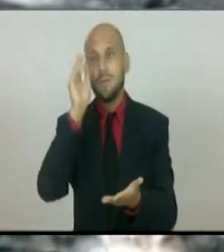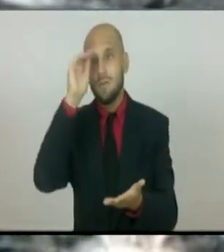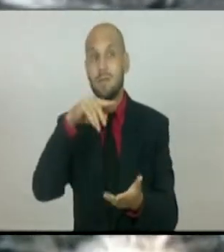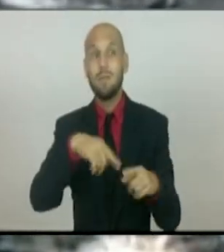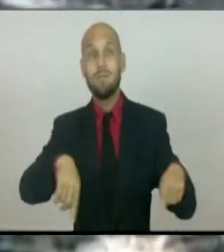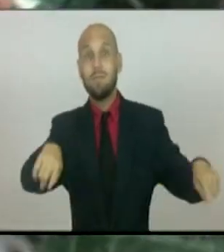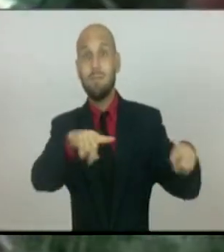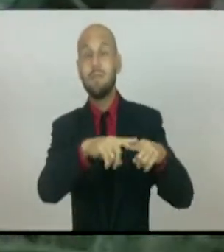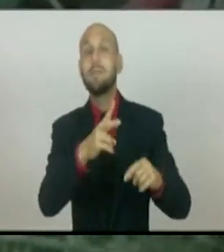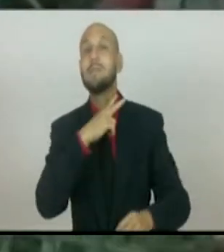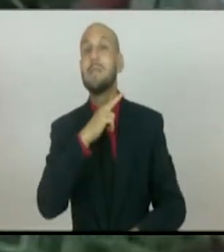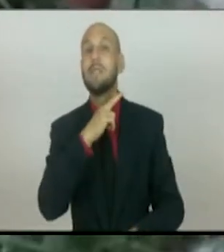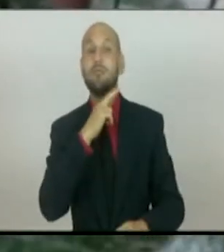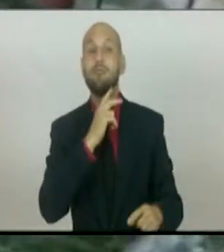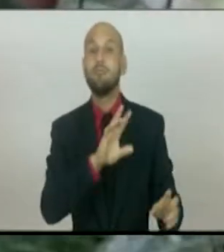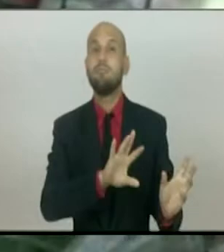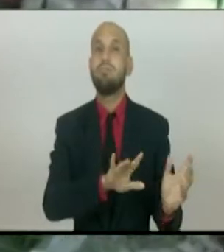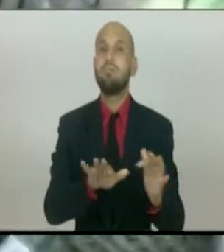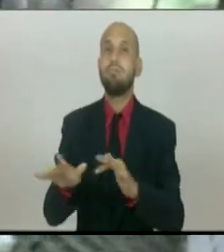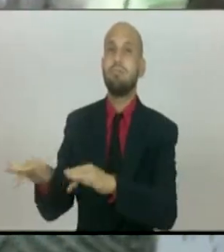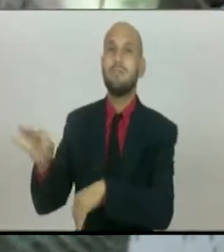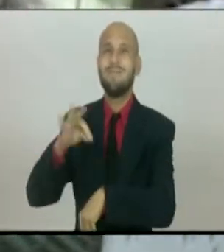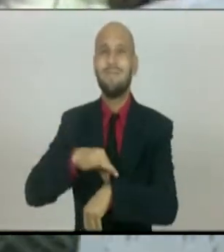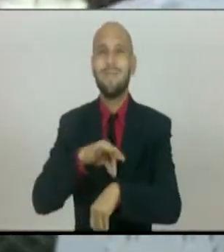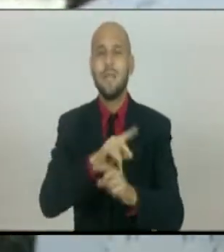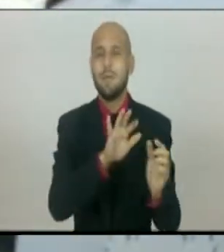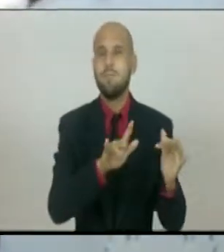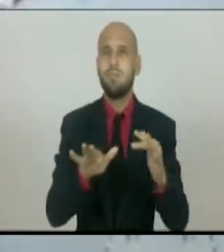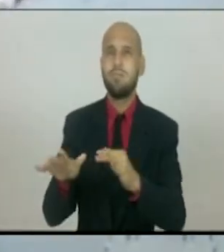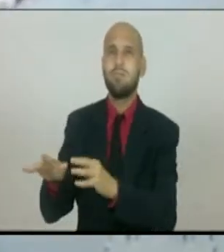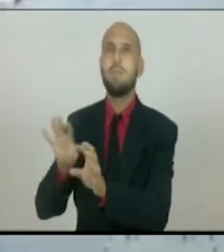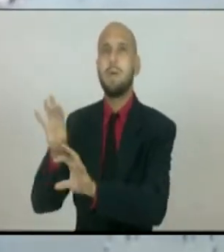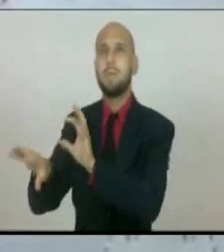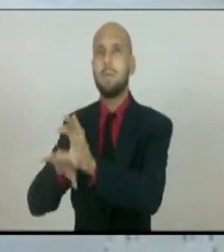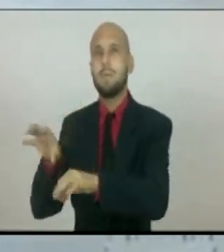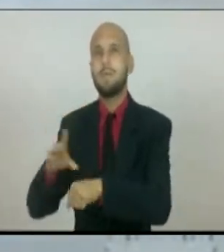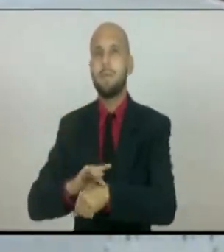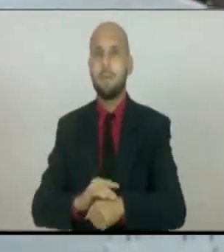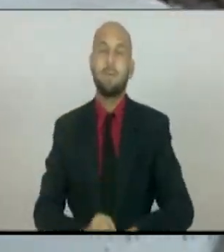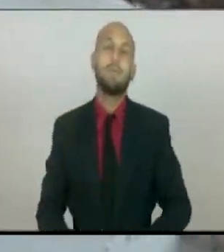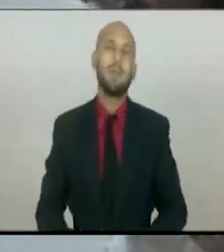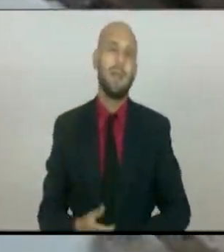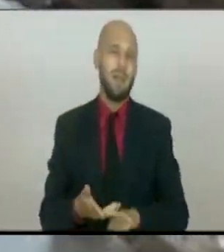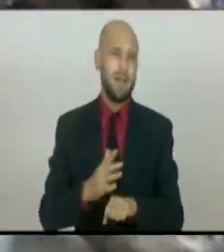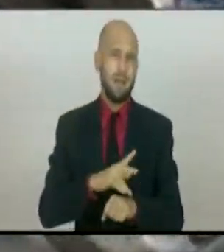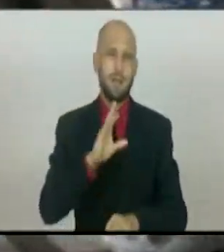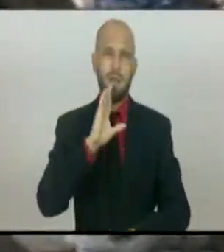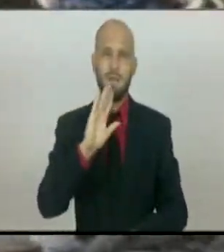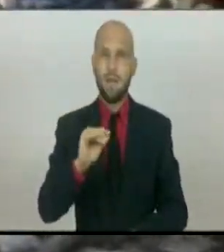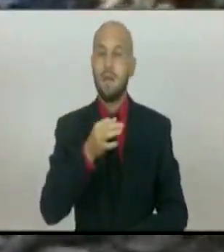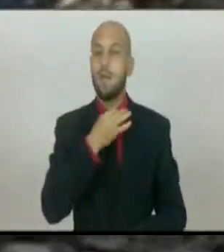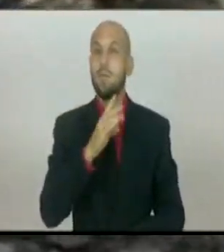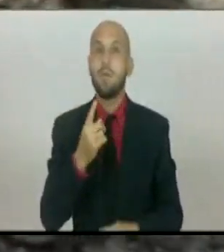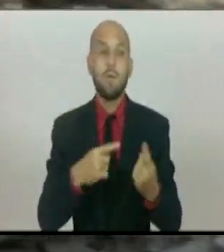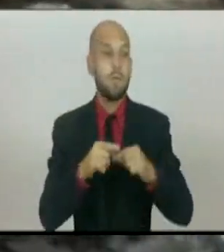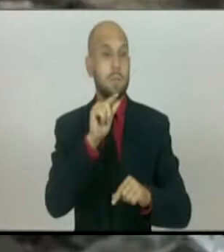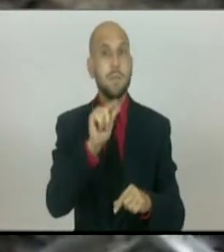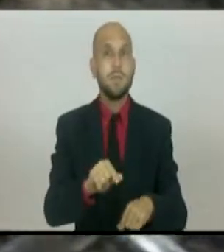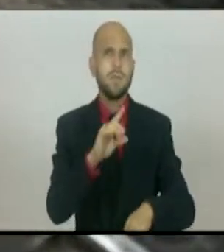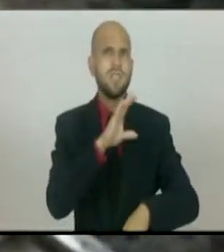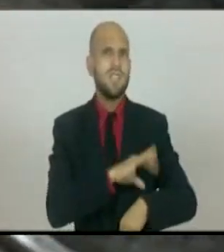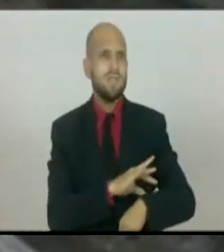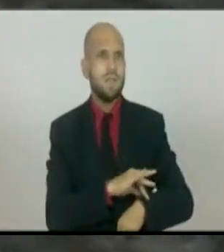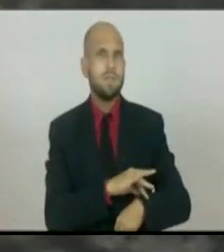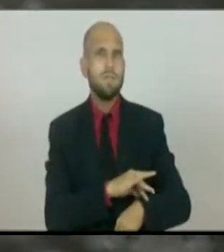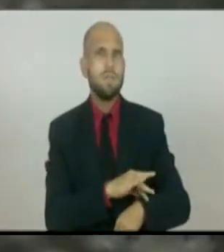mayor riesgo o donde nosotros tenemos en esos momentos estas pequeñas transmisiones de que te hablé de las manzanas que tengan un reporte